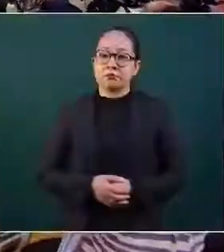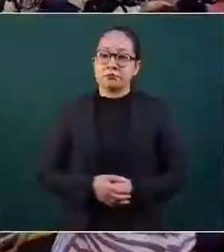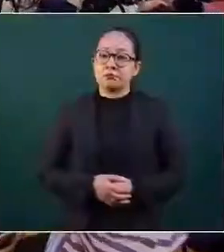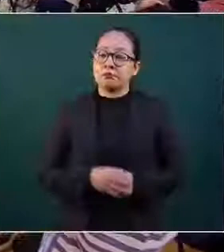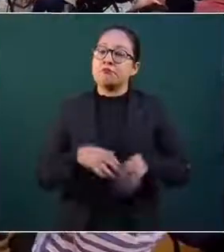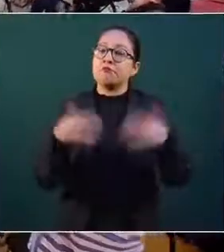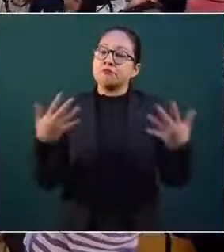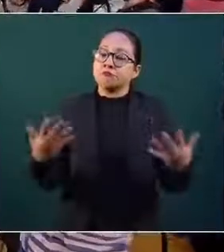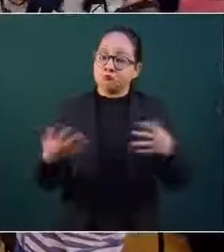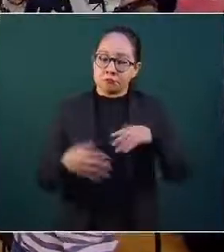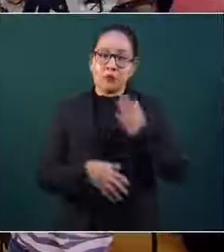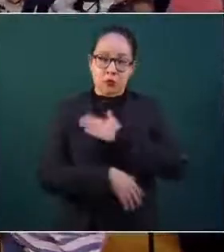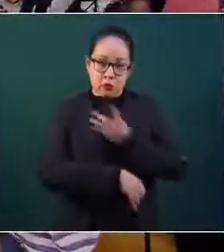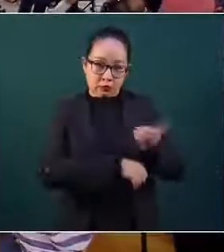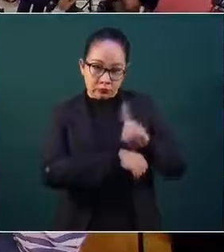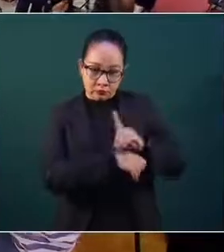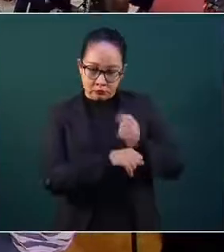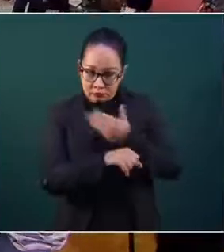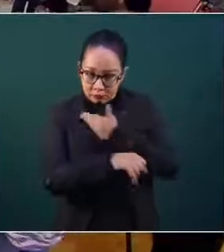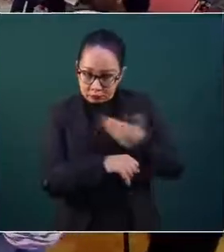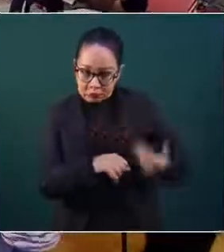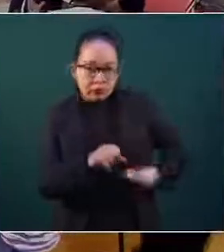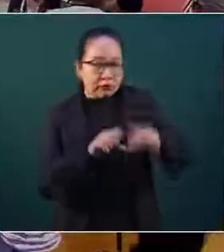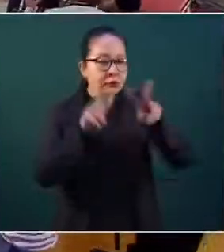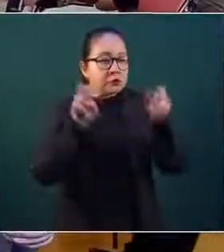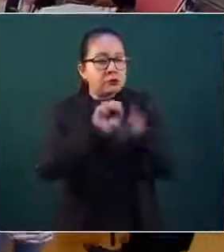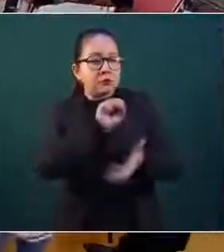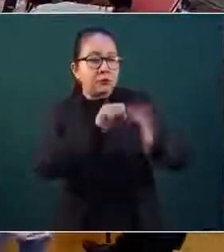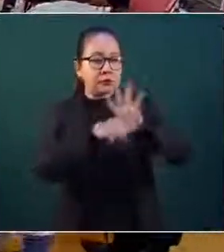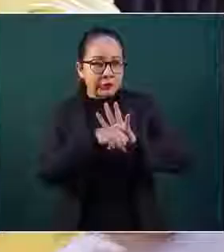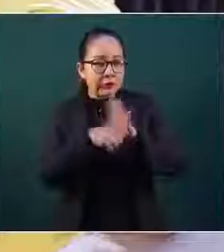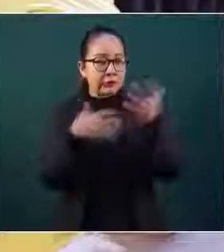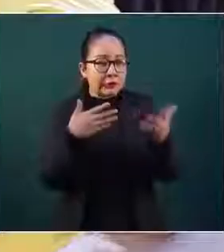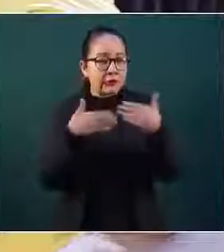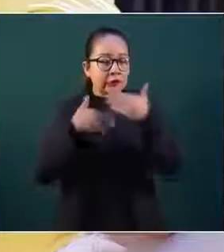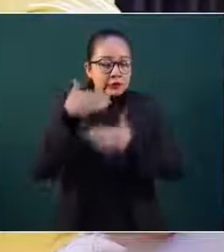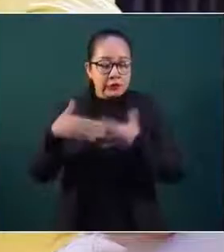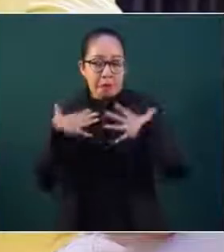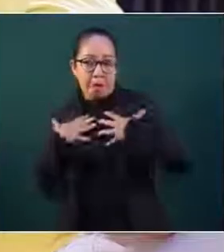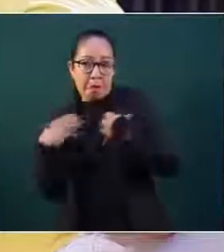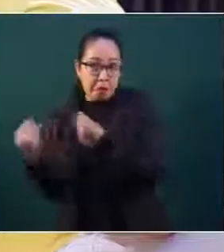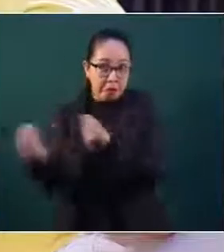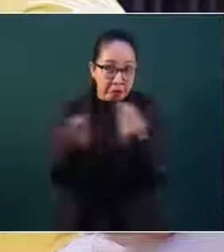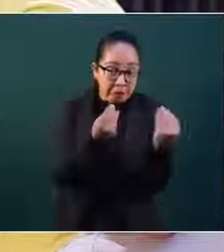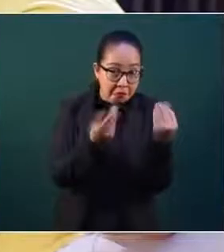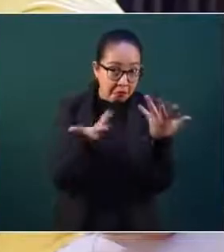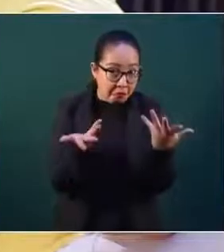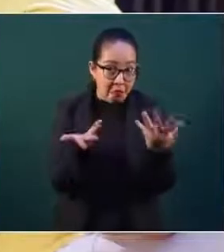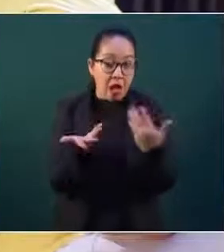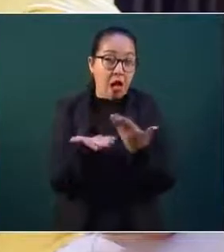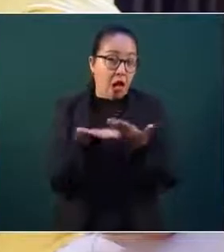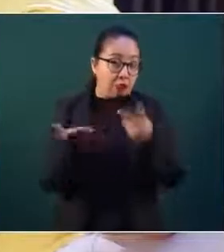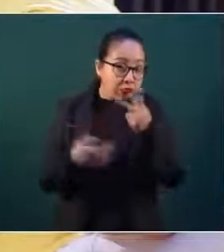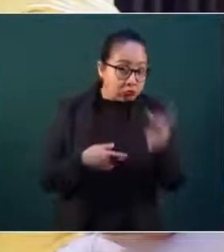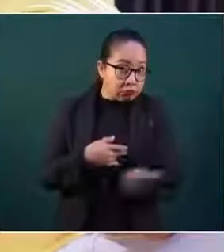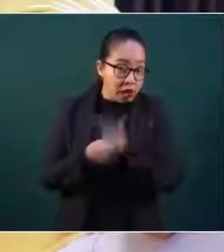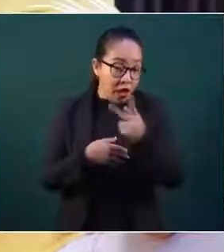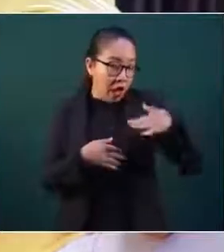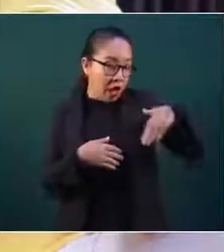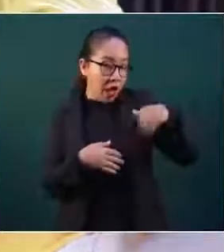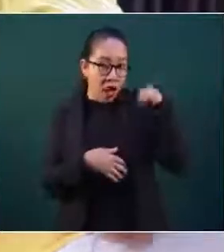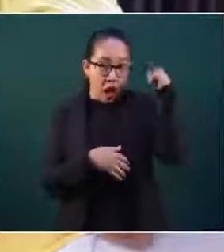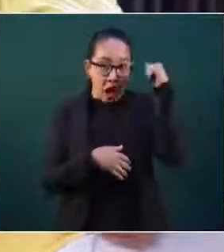acelerones en lo que tiene que ver con contagios, ya como tal no se van a ver en ningún estado cerrado como se vivió en abril